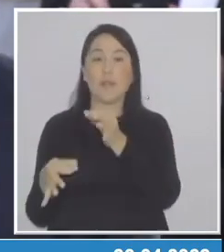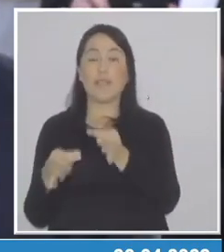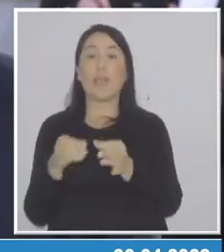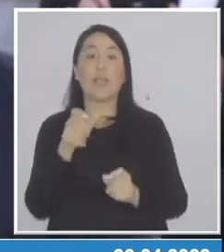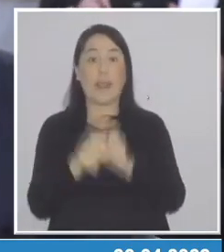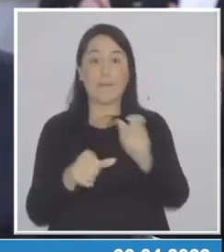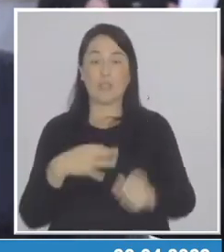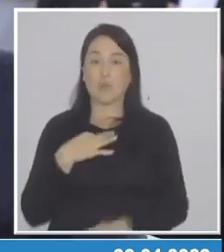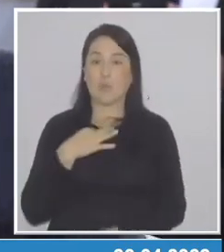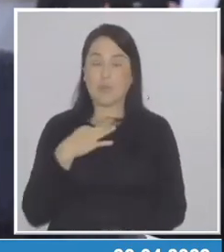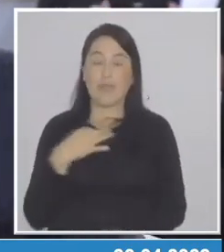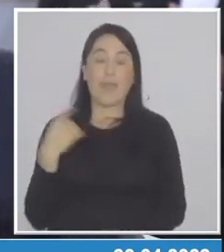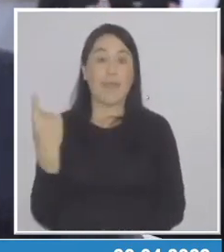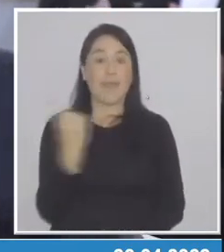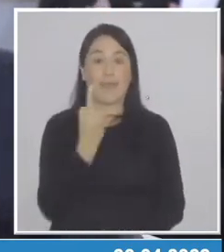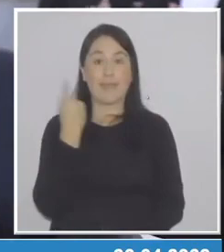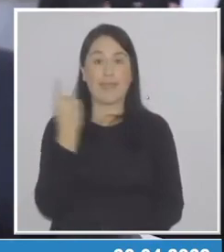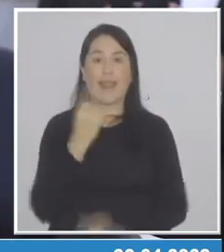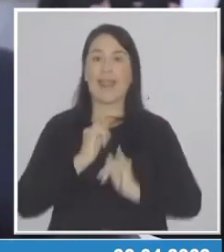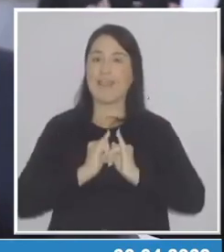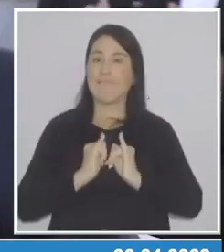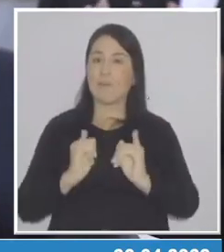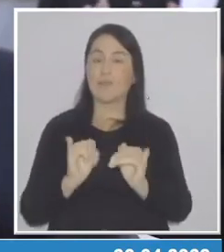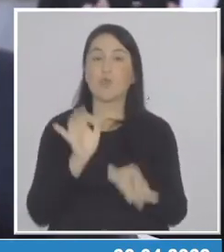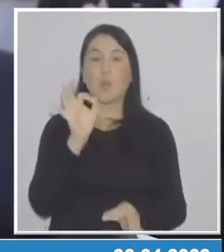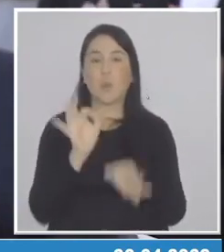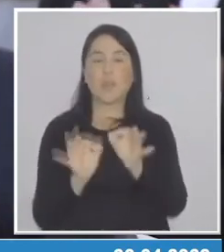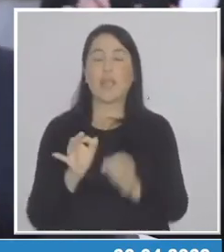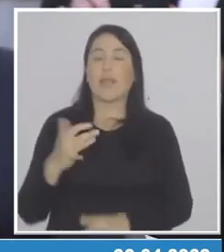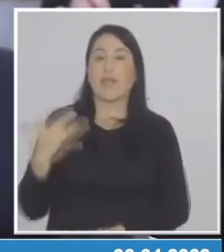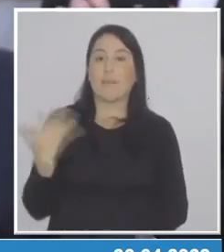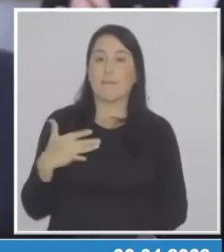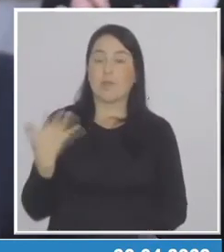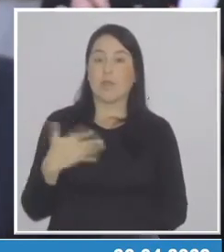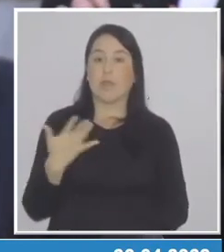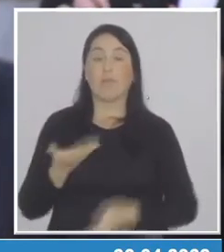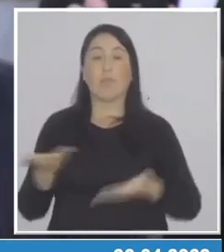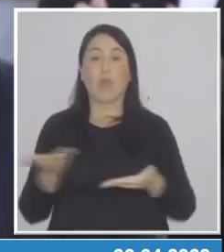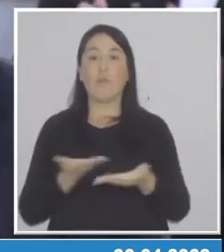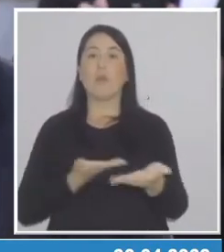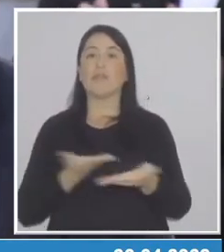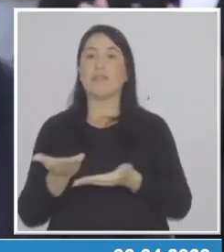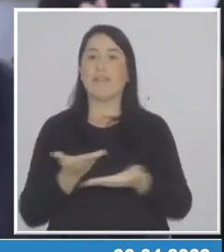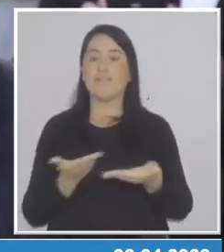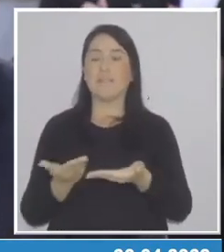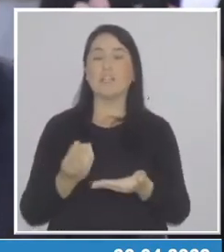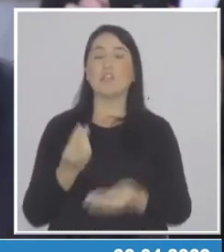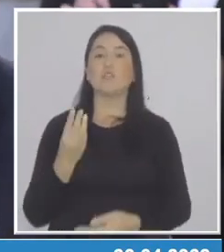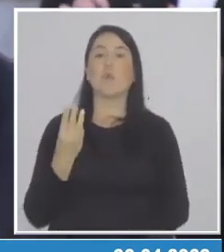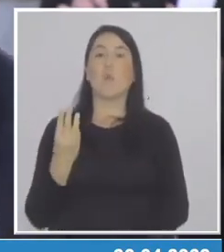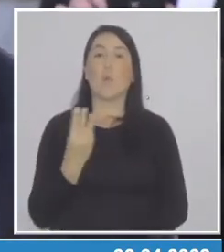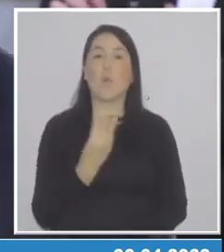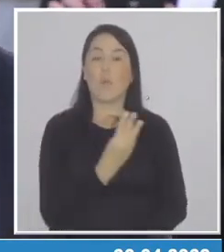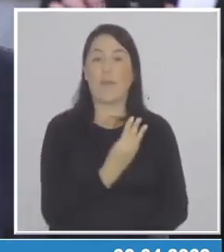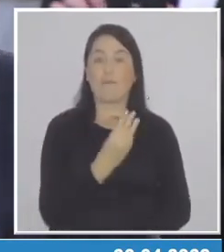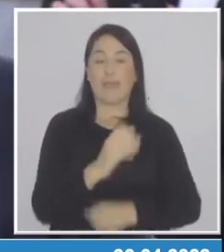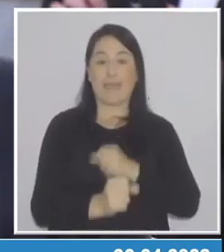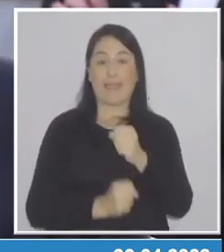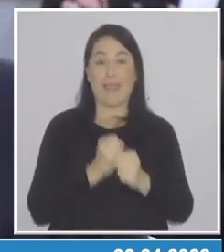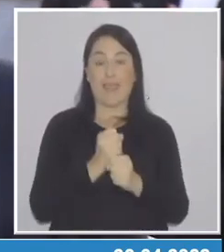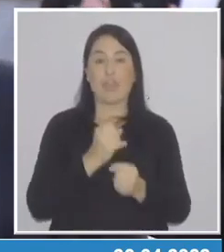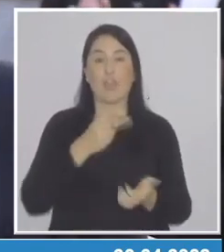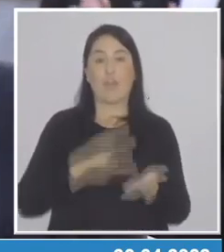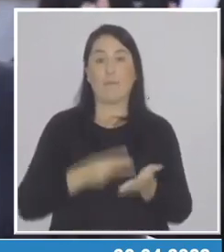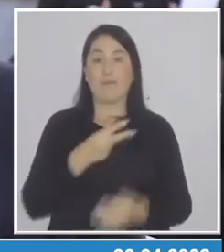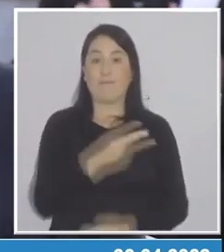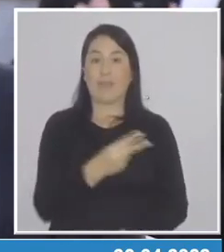en general a información jurídica relevante a través de servicios web, que durante el año 2022 se